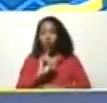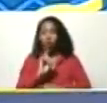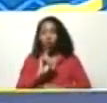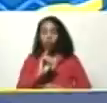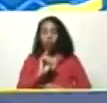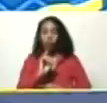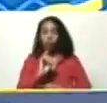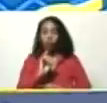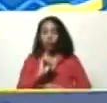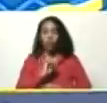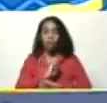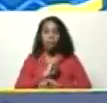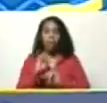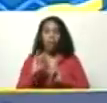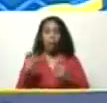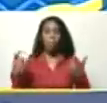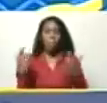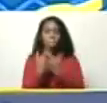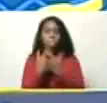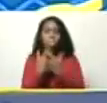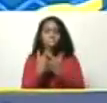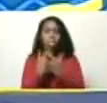no exentos de conflicto,